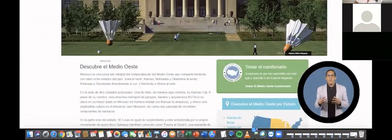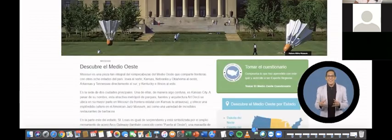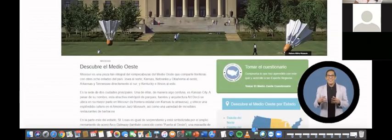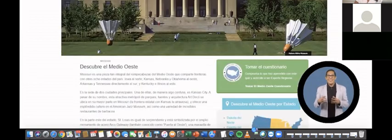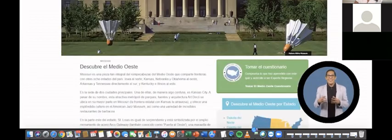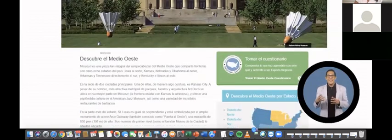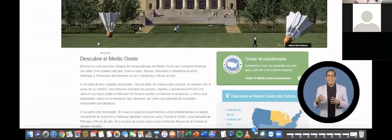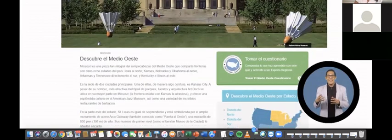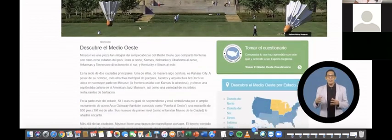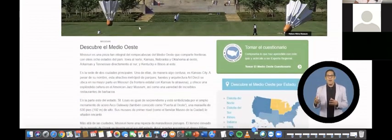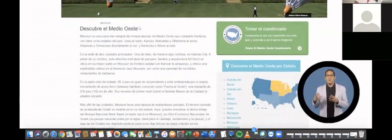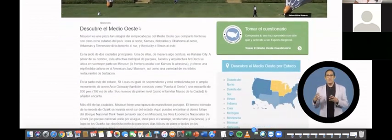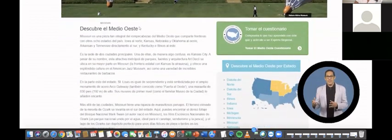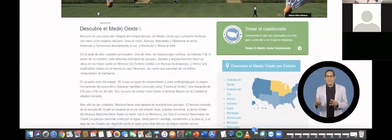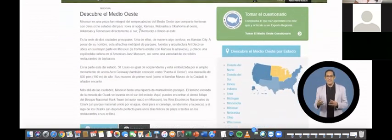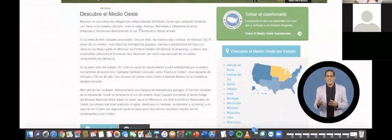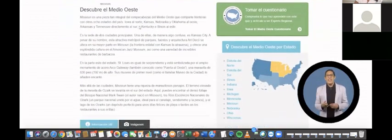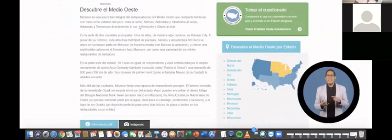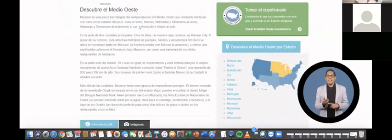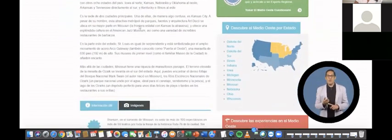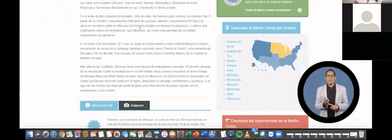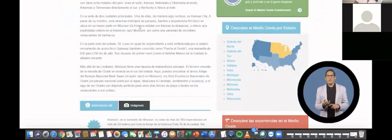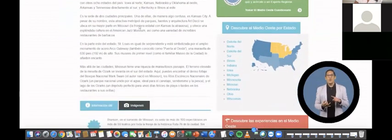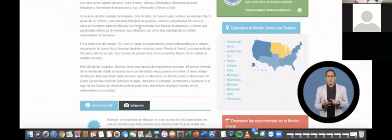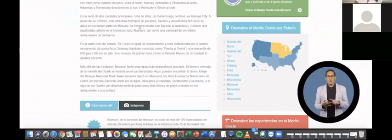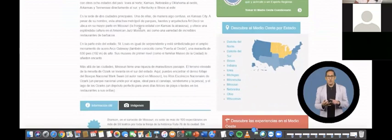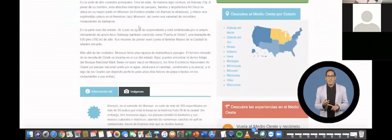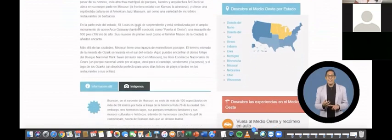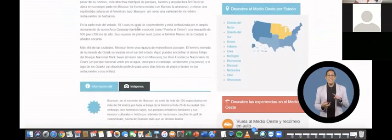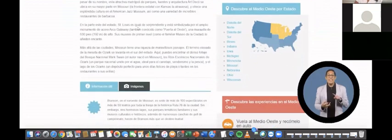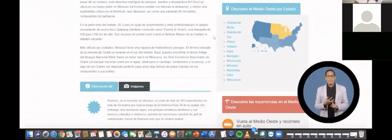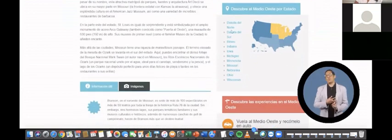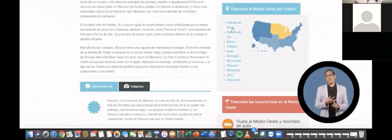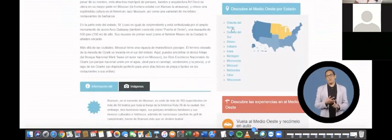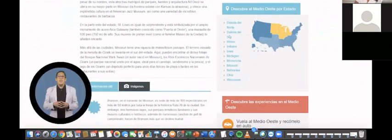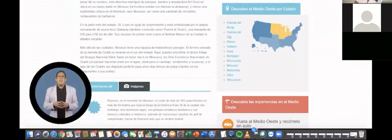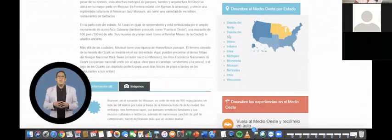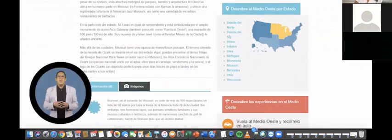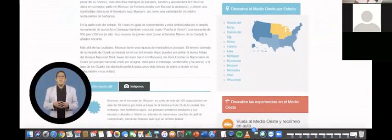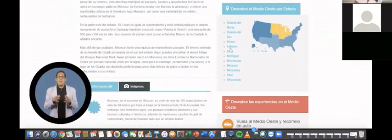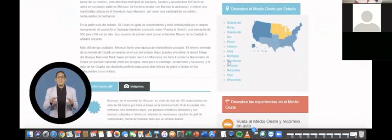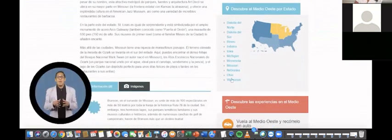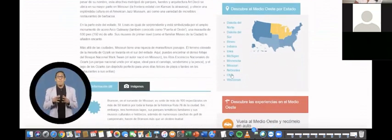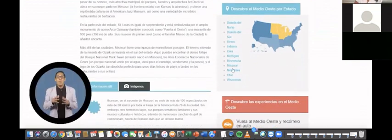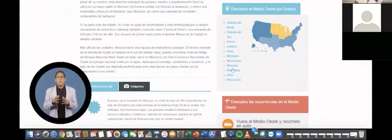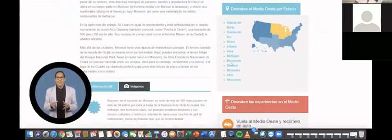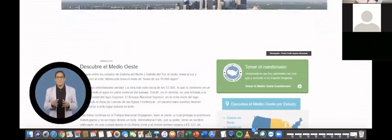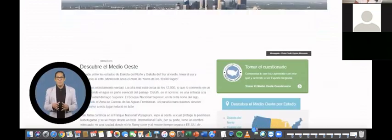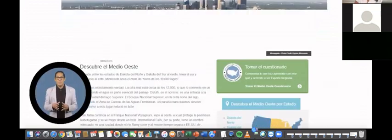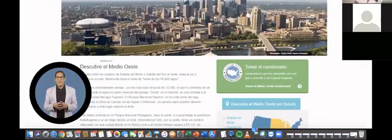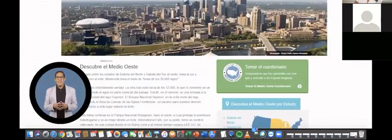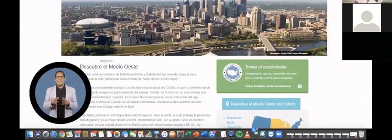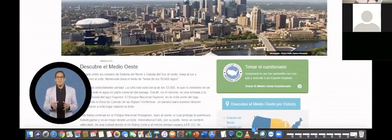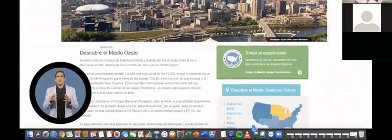estados, ciudades y servicios turísticos. Y deberás estar muy atento porque cada semana seguimos